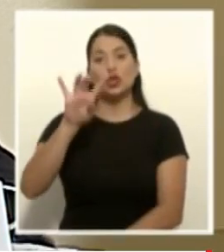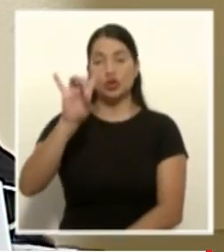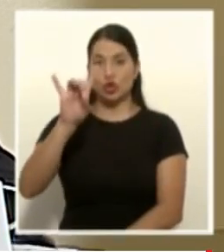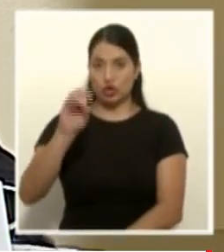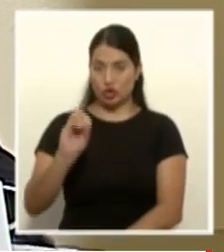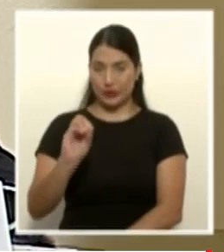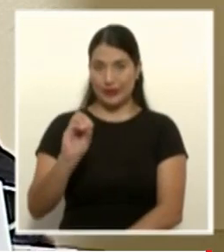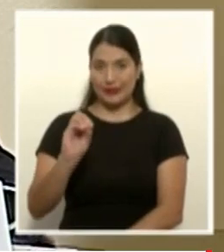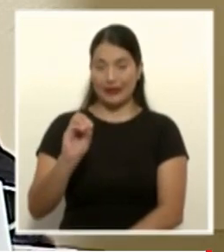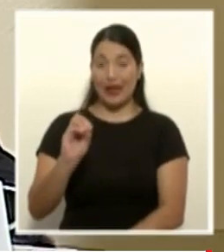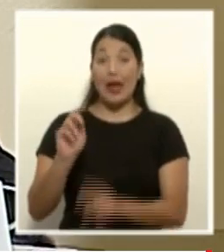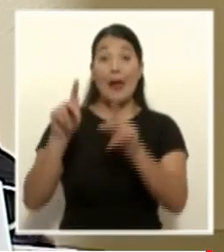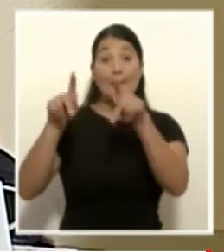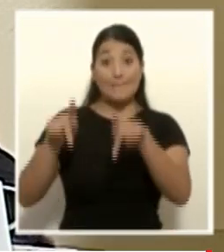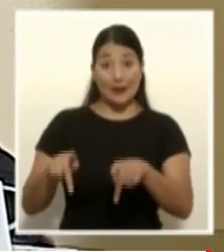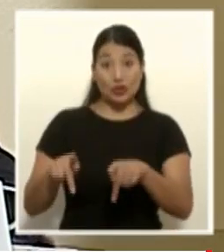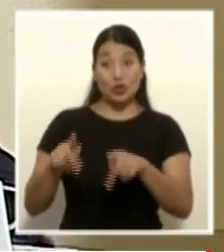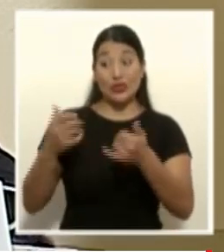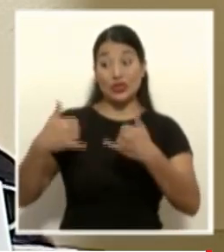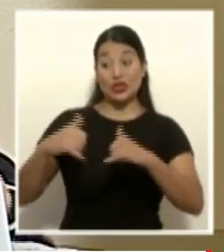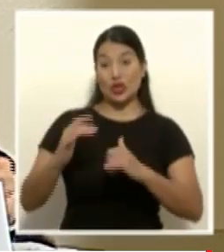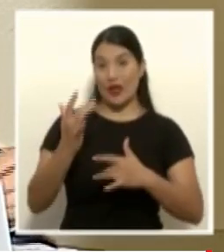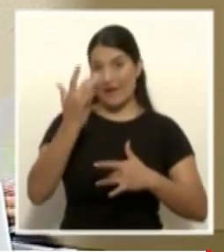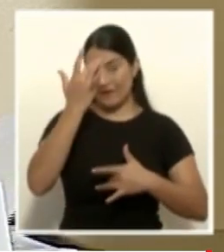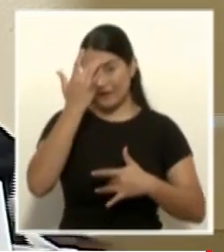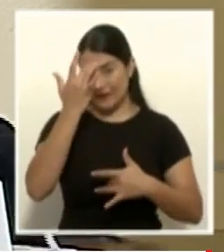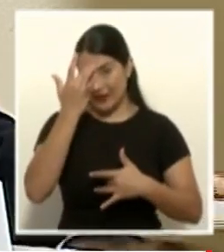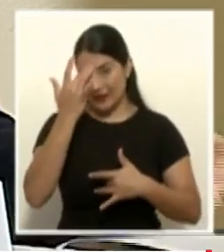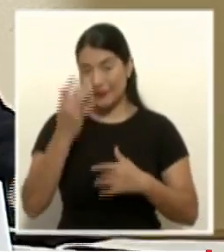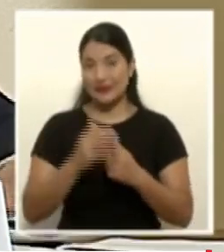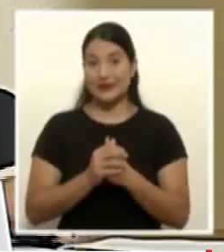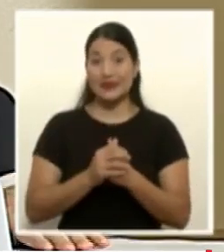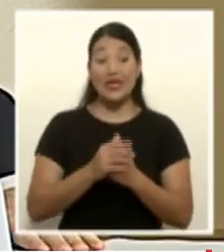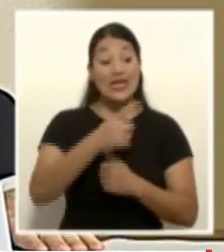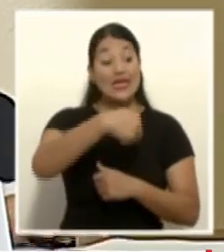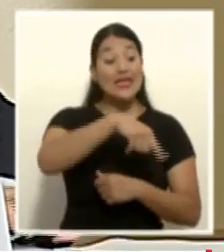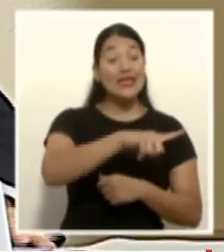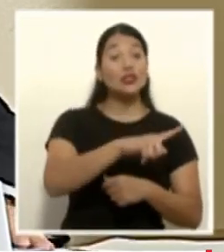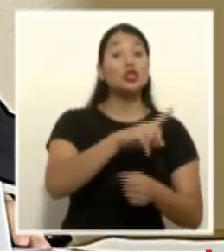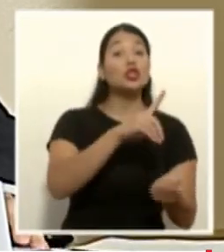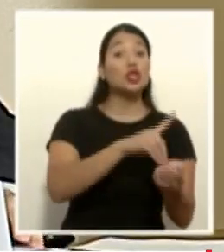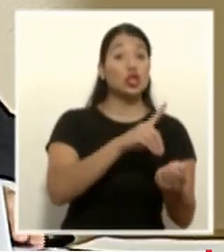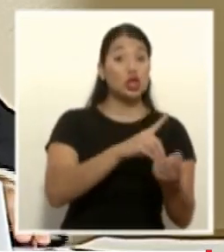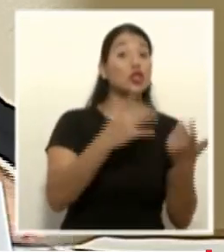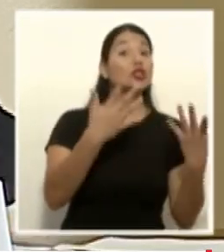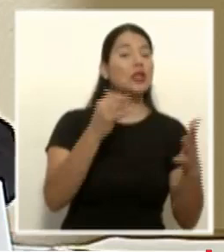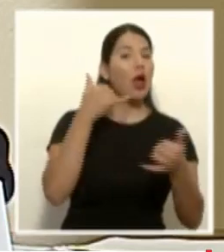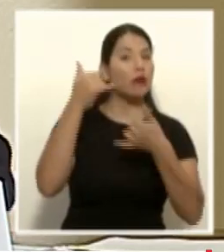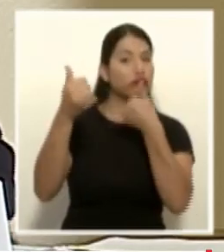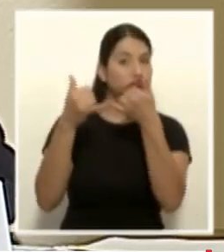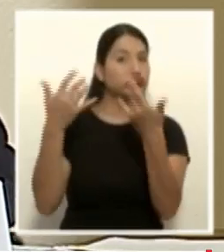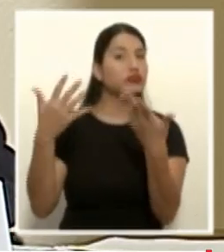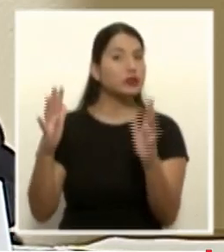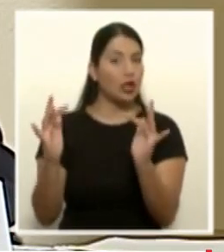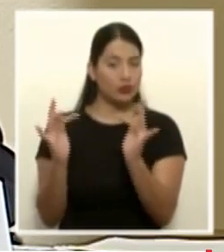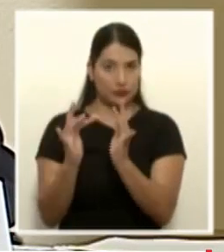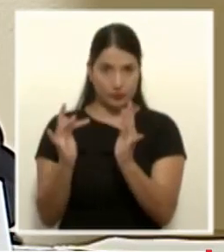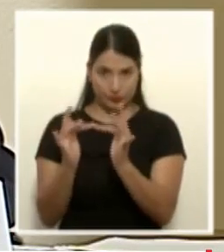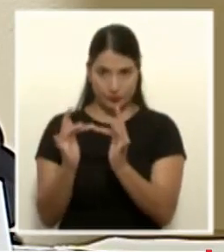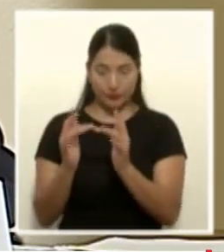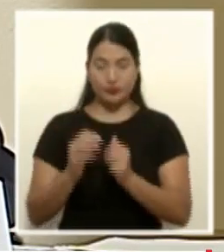5.480 pacientes activos que han sido contactados por estos médicos de familia. Han